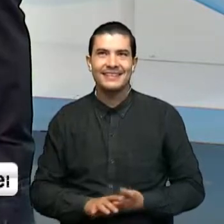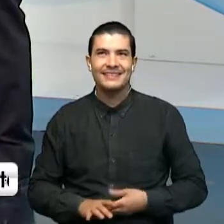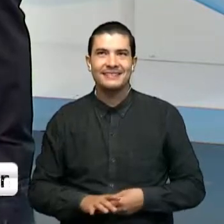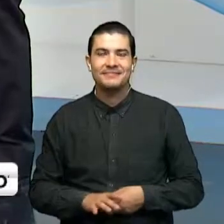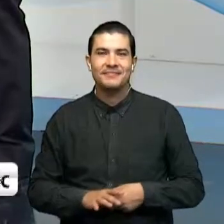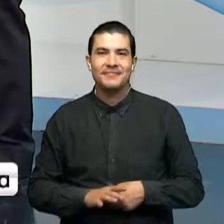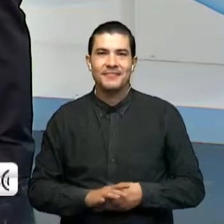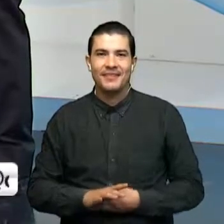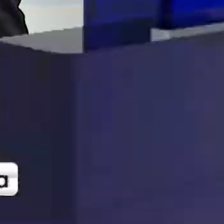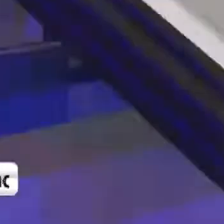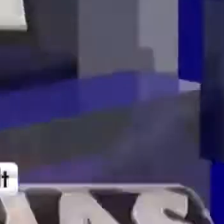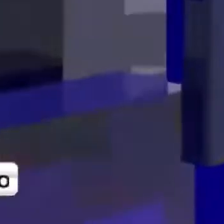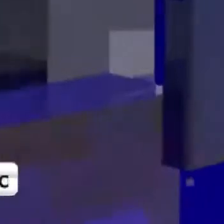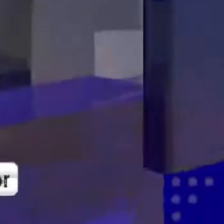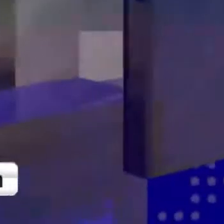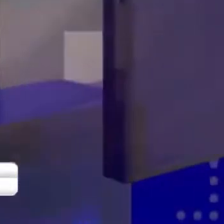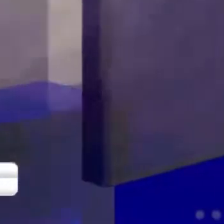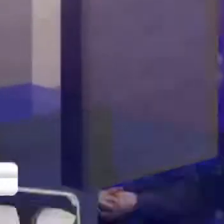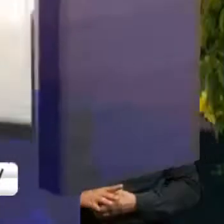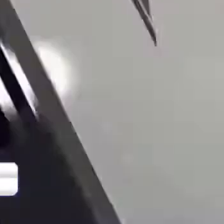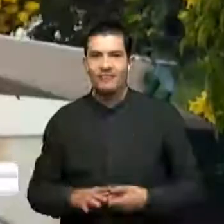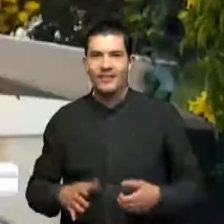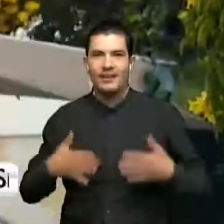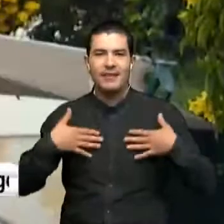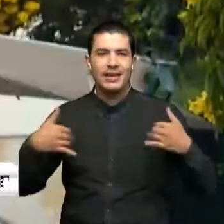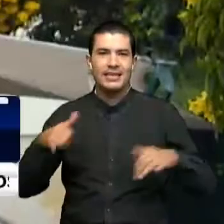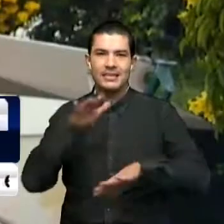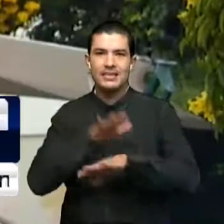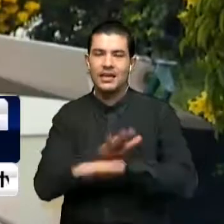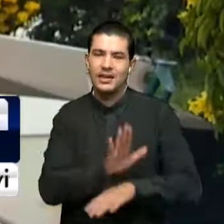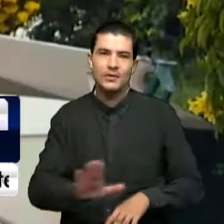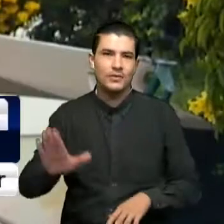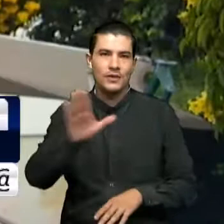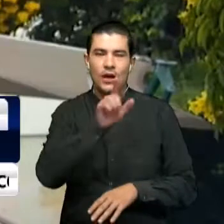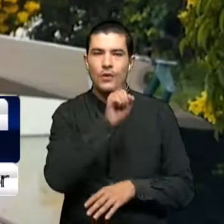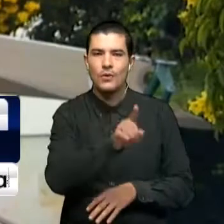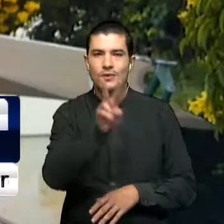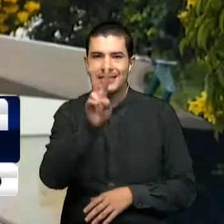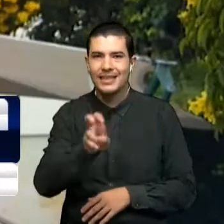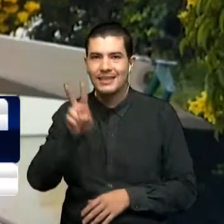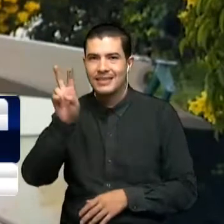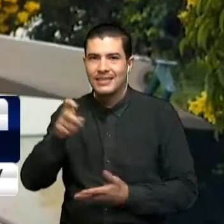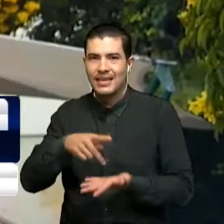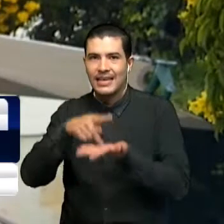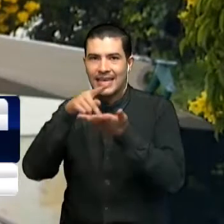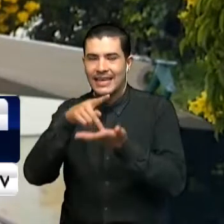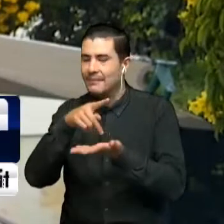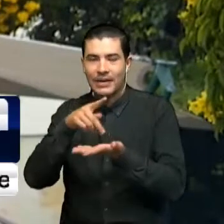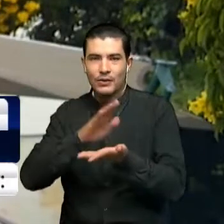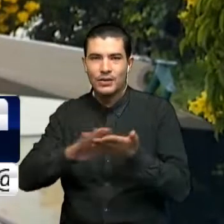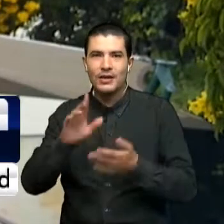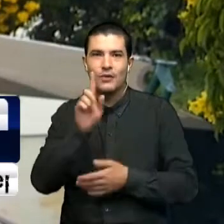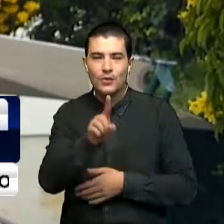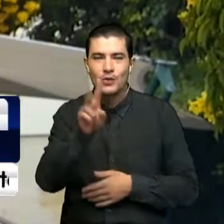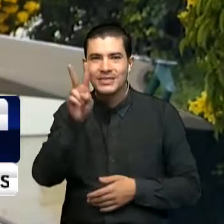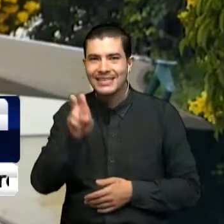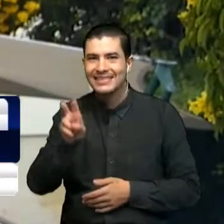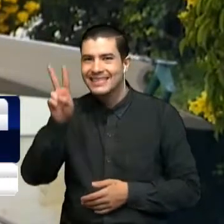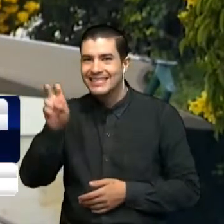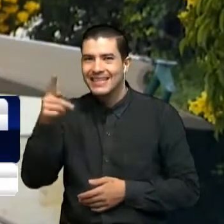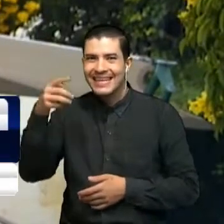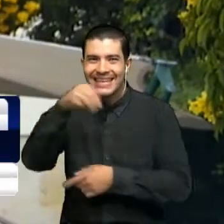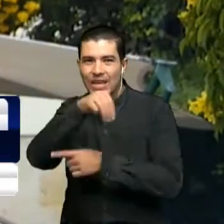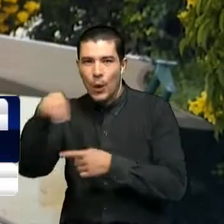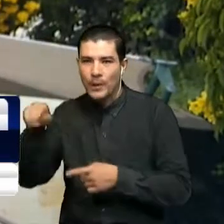feliz tarde para ustedes arturo y para todos en oriente noticias 177 km se recorrieron en esta sexta fracción del